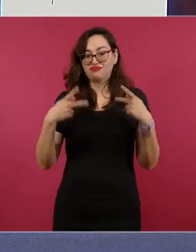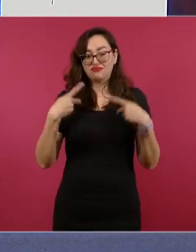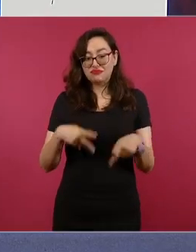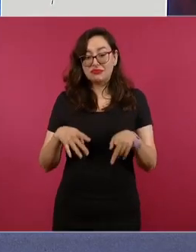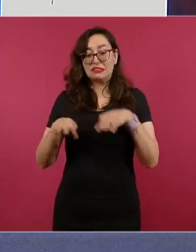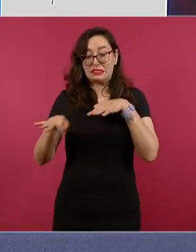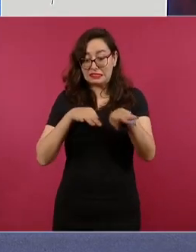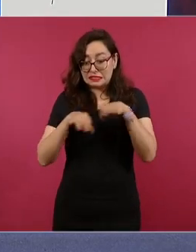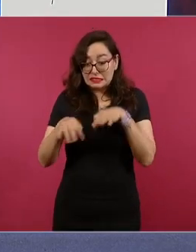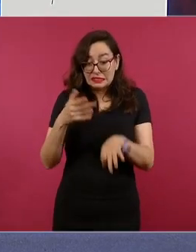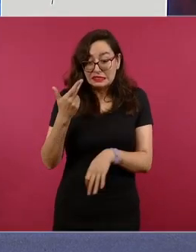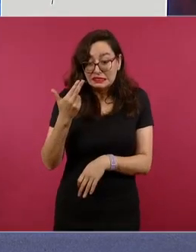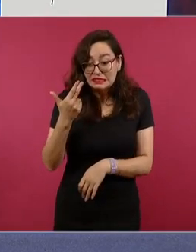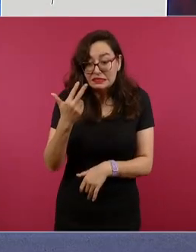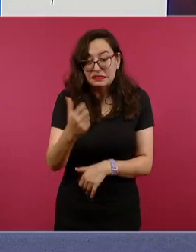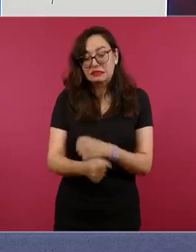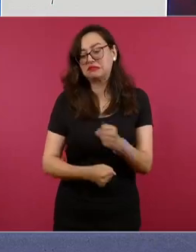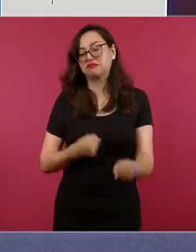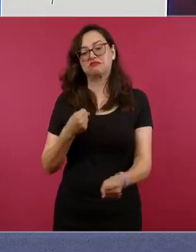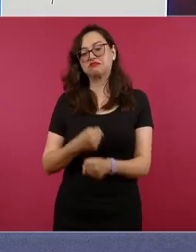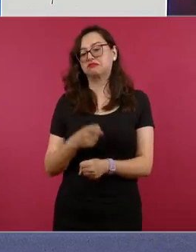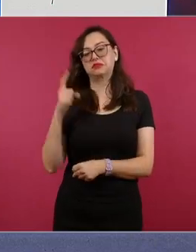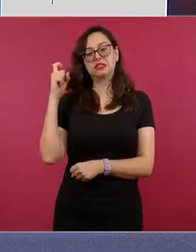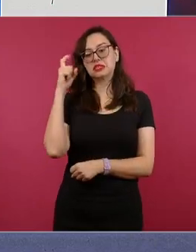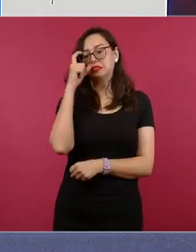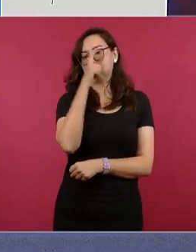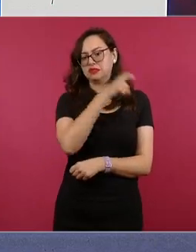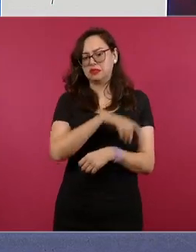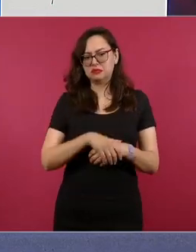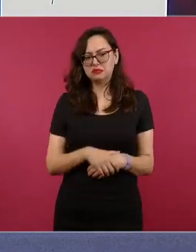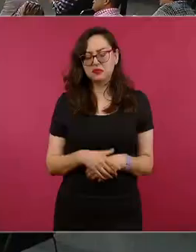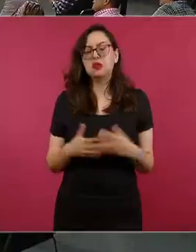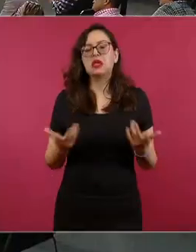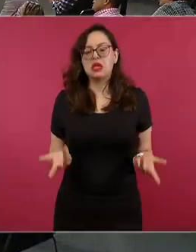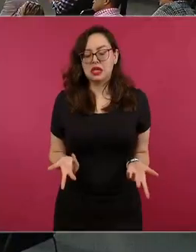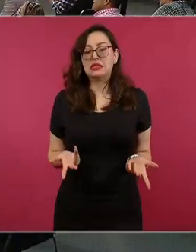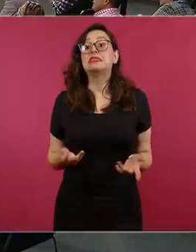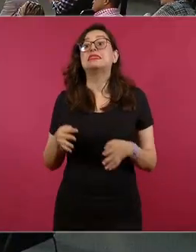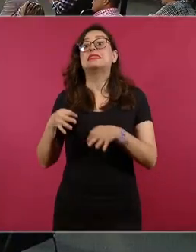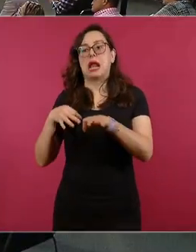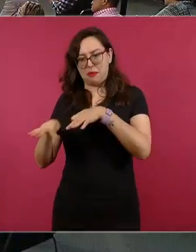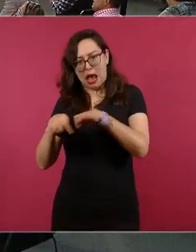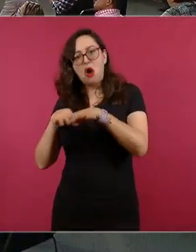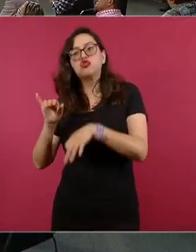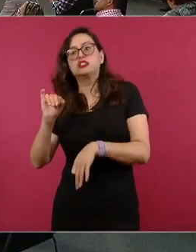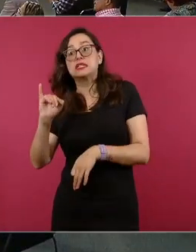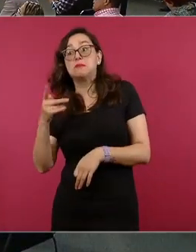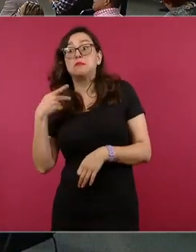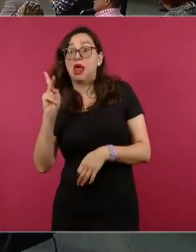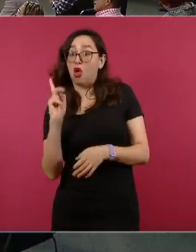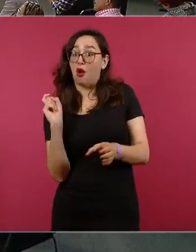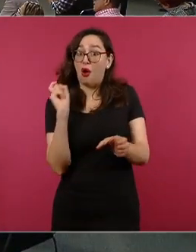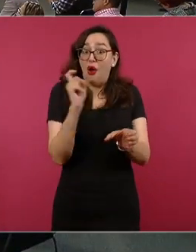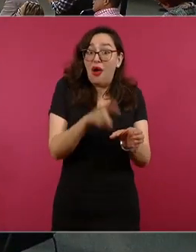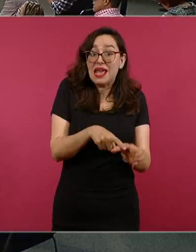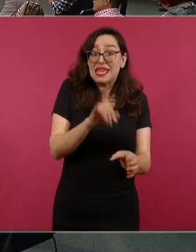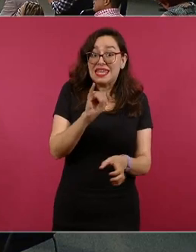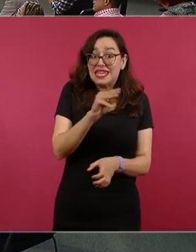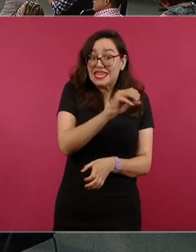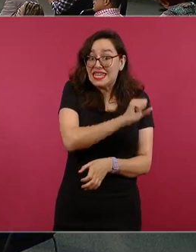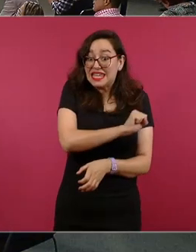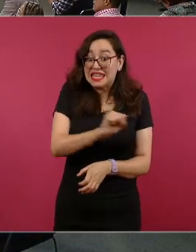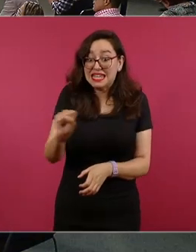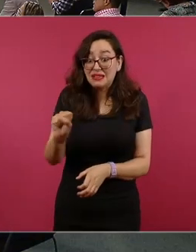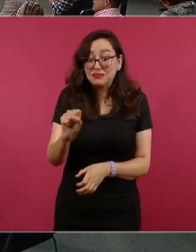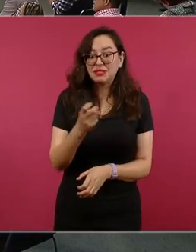25 años. Porque no es que la gente no trabaje 25 años, es que tiene que cotizar al Seguro Social 25 años,